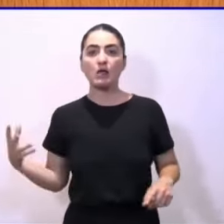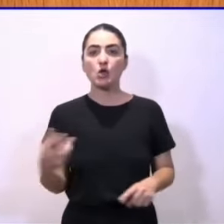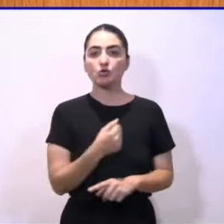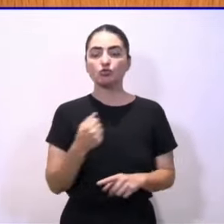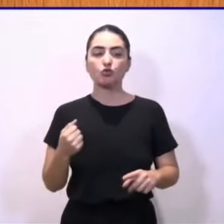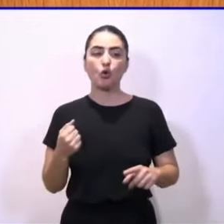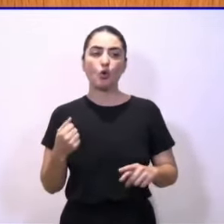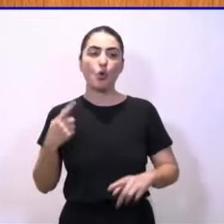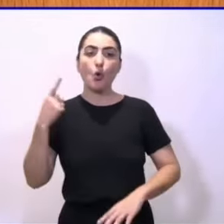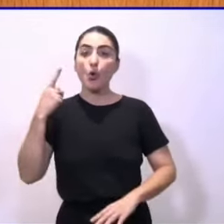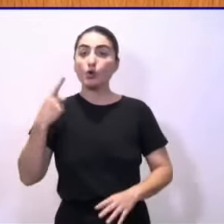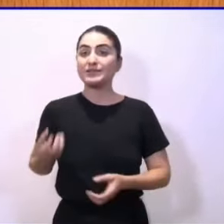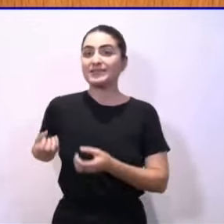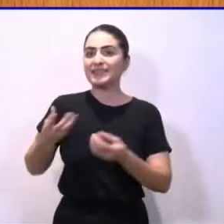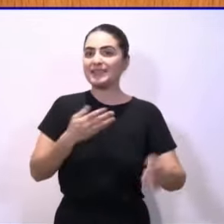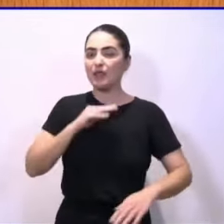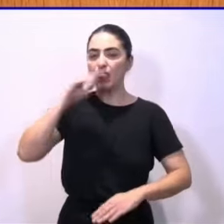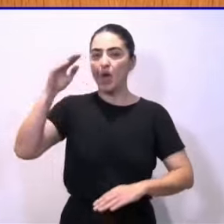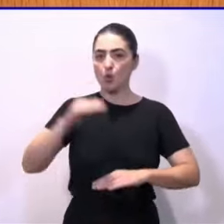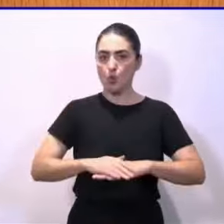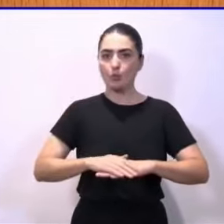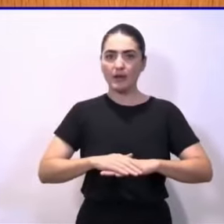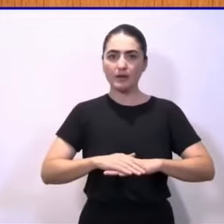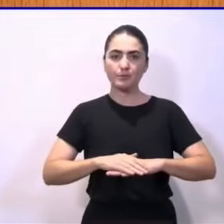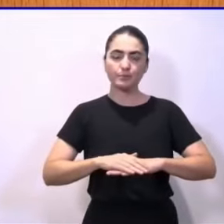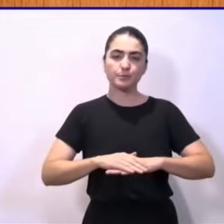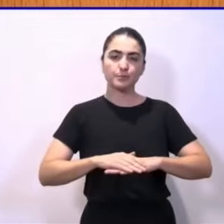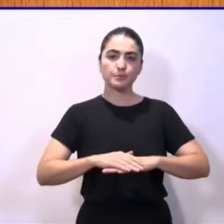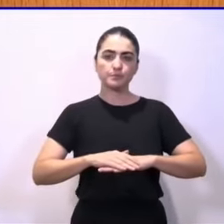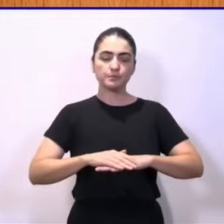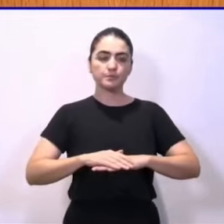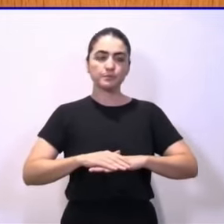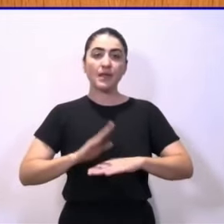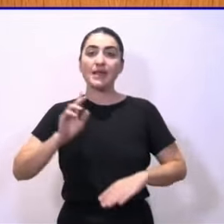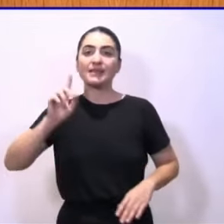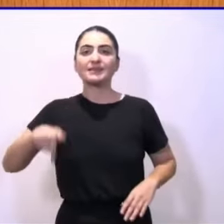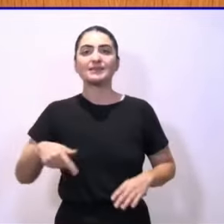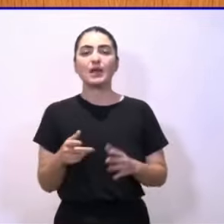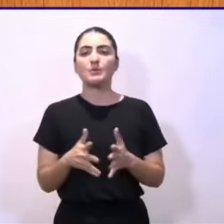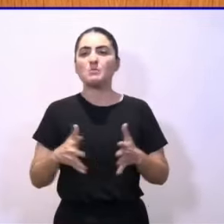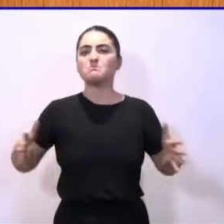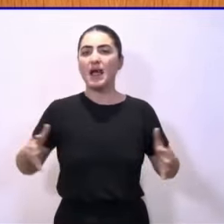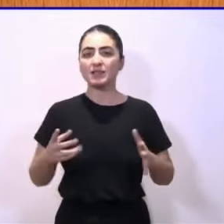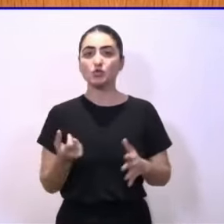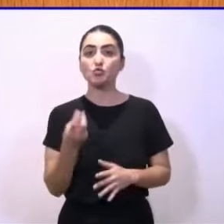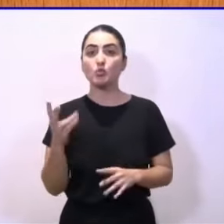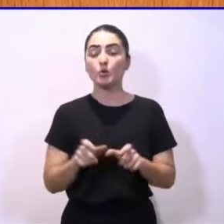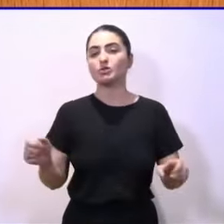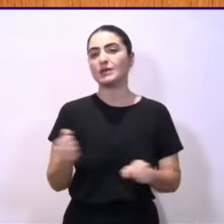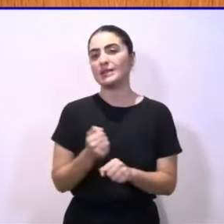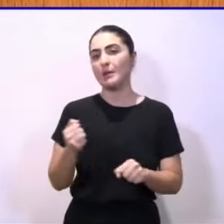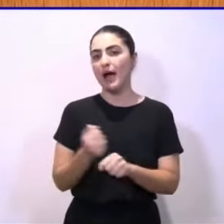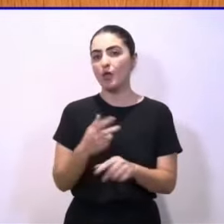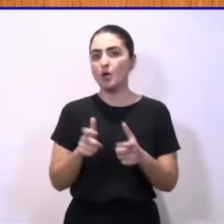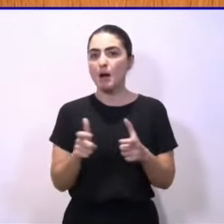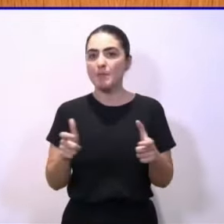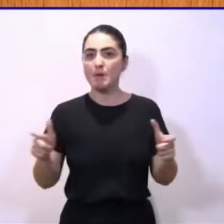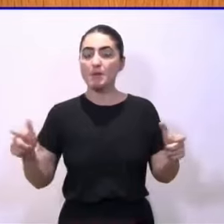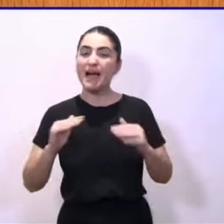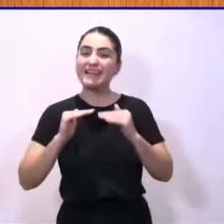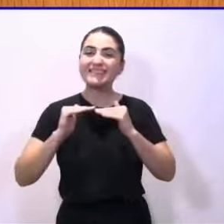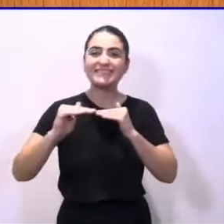dar cumplimiento a esa sentencia de 13 de febrero del 2024 a las que estábamos hablando, también aumentar el número de trabajadores públicos estables en